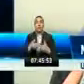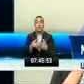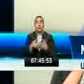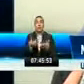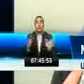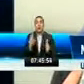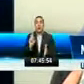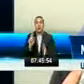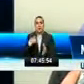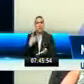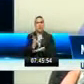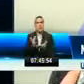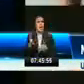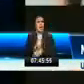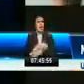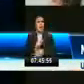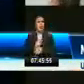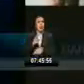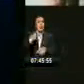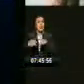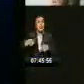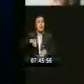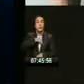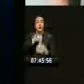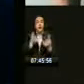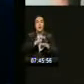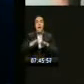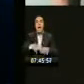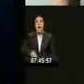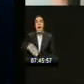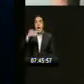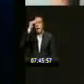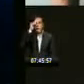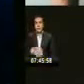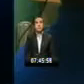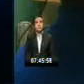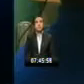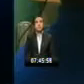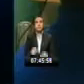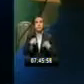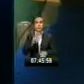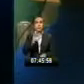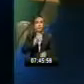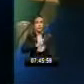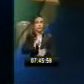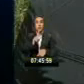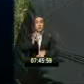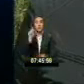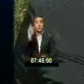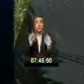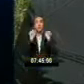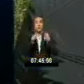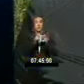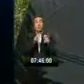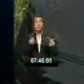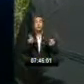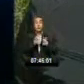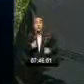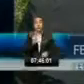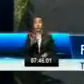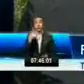tocó aprender y fue una maravilla. Los encuentros virtuales podrían extenderse hasta 40 minutos con hasta 100 integrantes. Solamente con tu